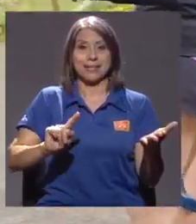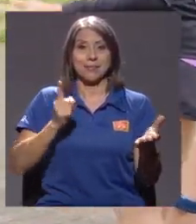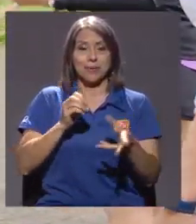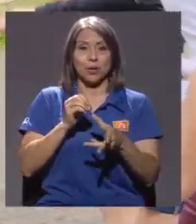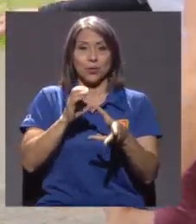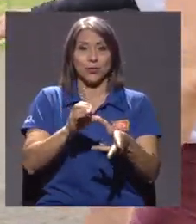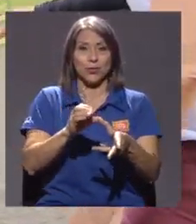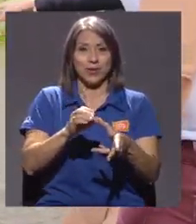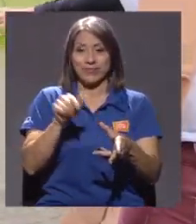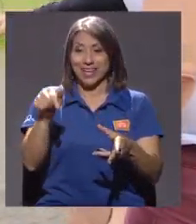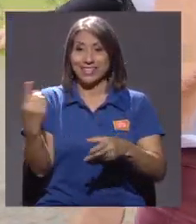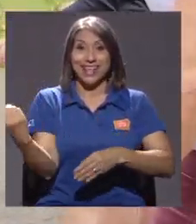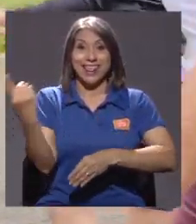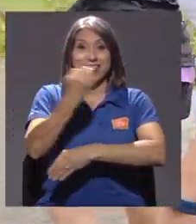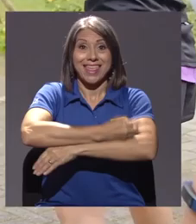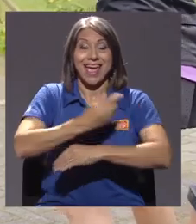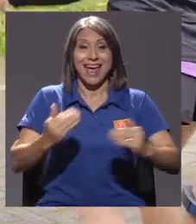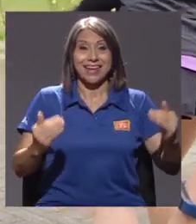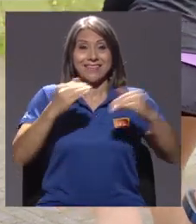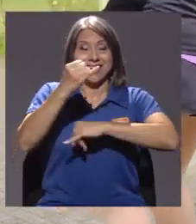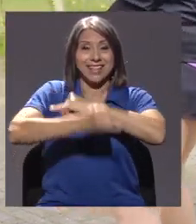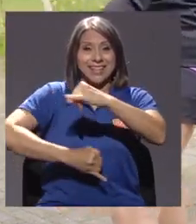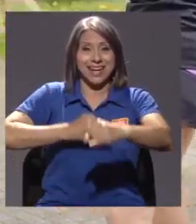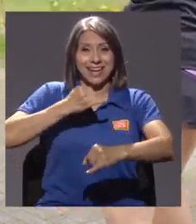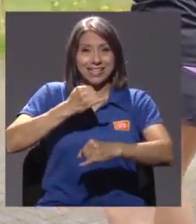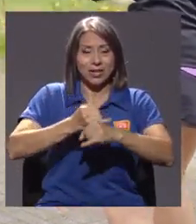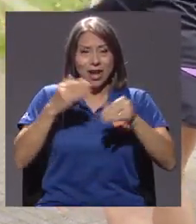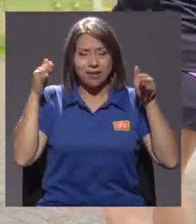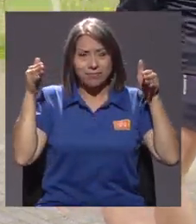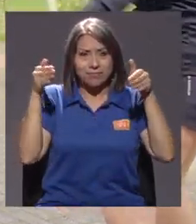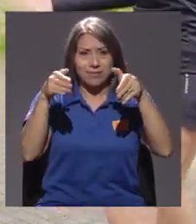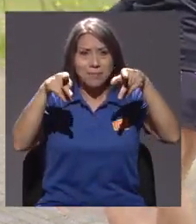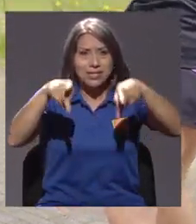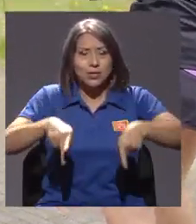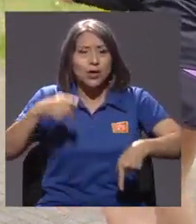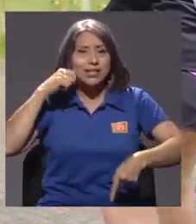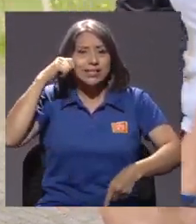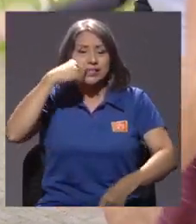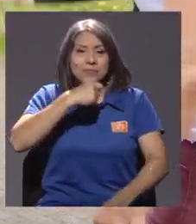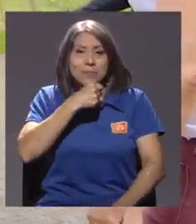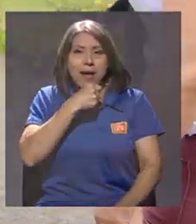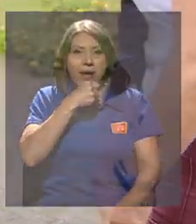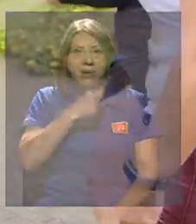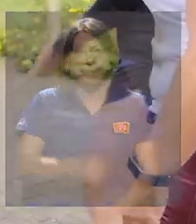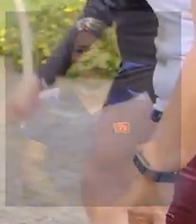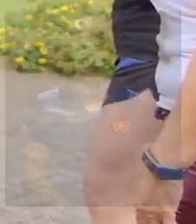de octubre, día en que internacionalmente se le dedica a las personas mayores.